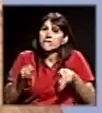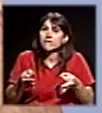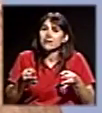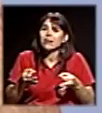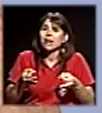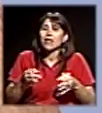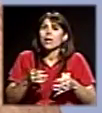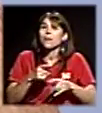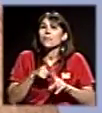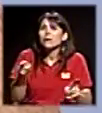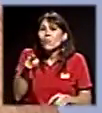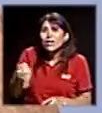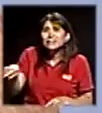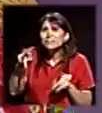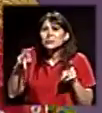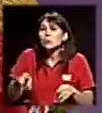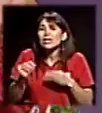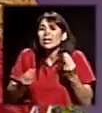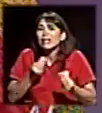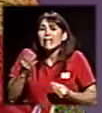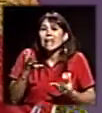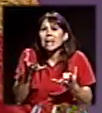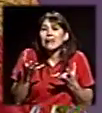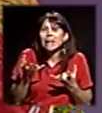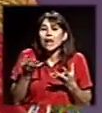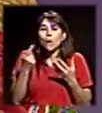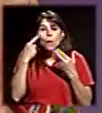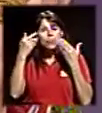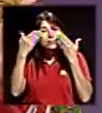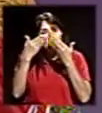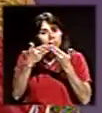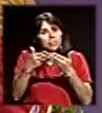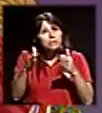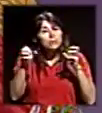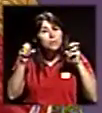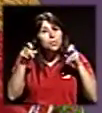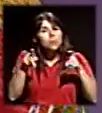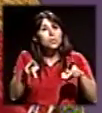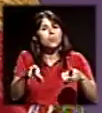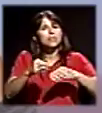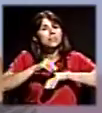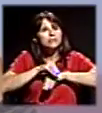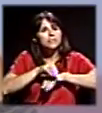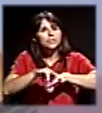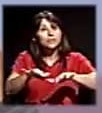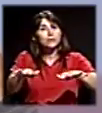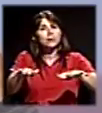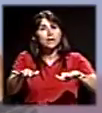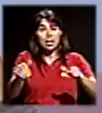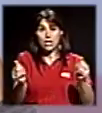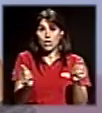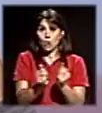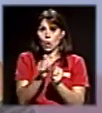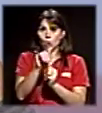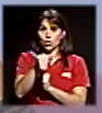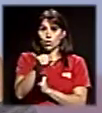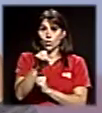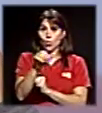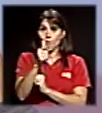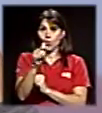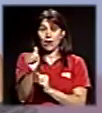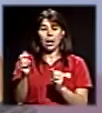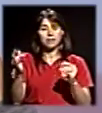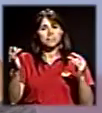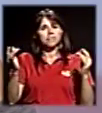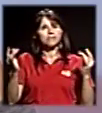búsqueda era una búsqueda de de abrir el Horizonte verdad de tener expansión y en el yoga buscamos eso